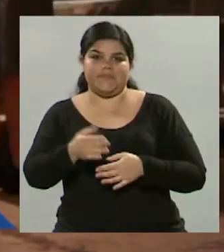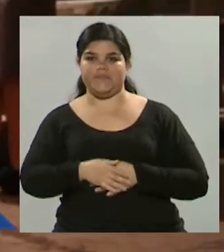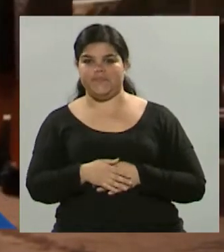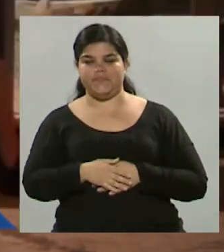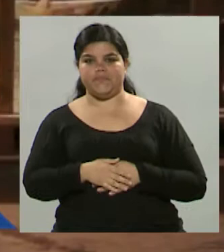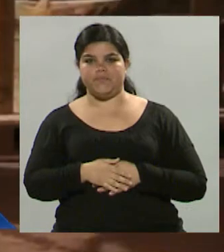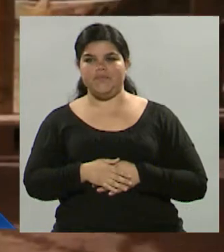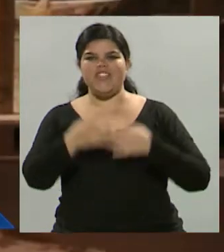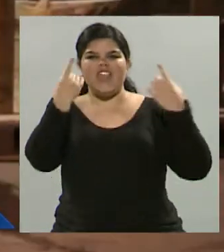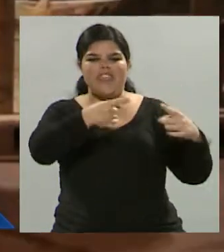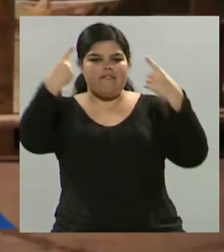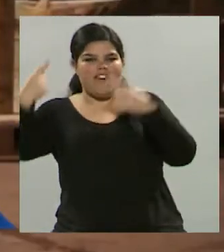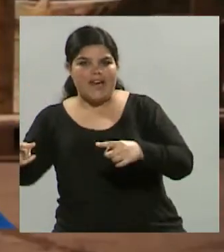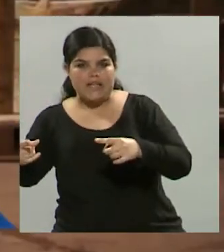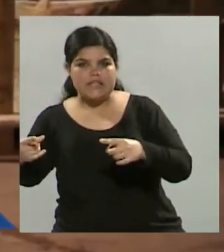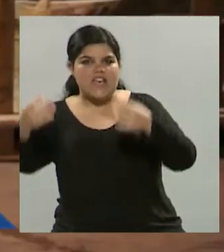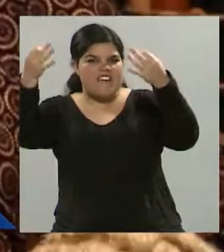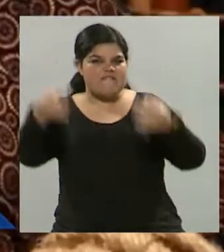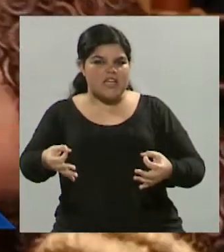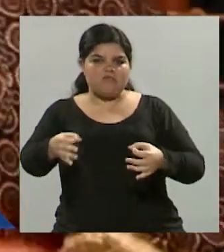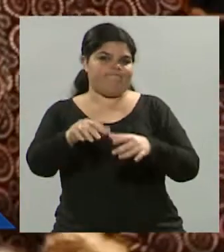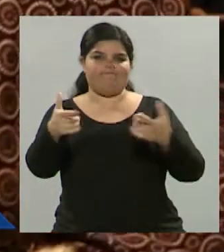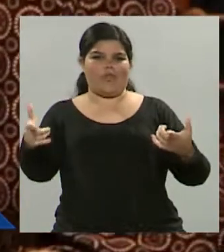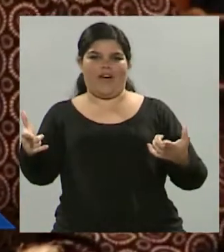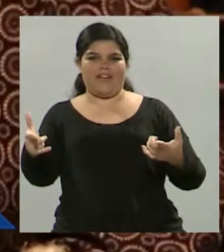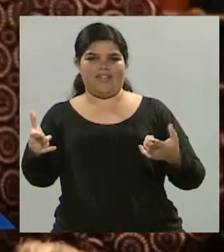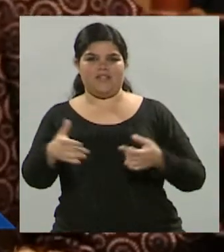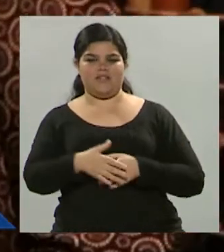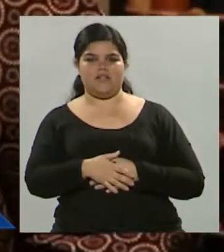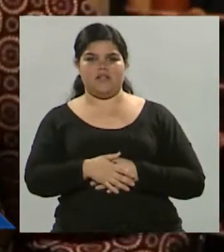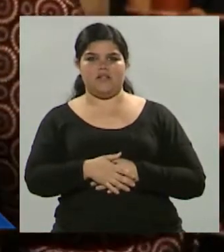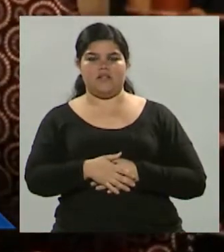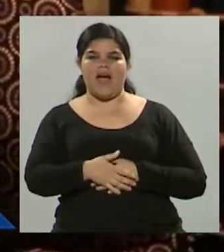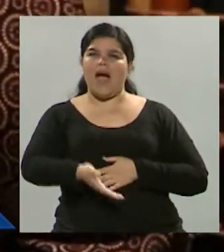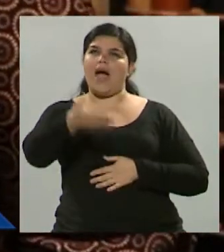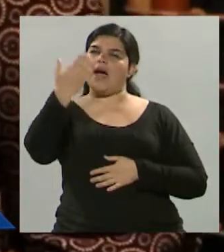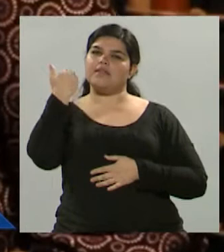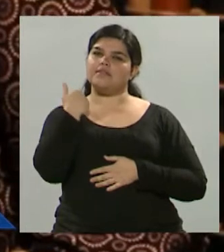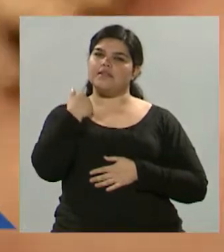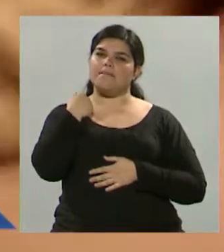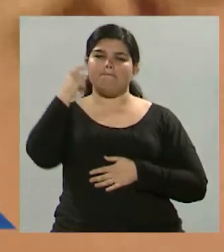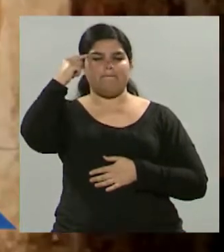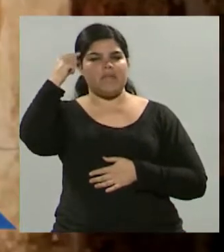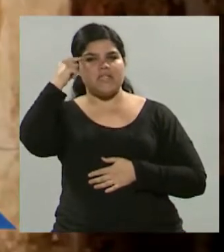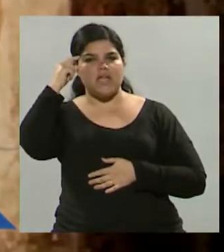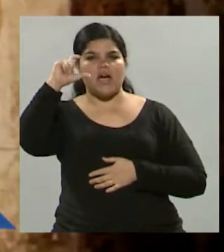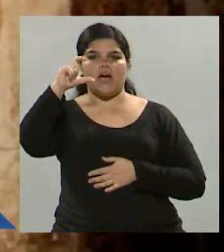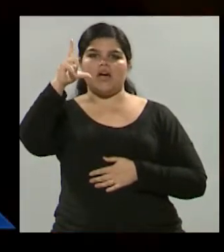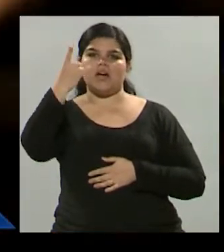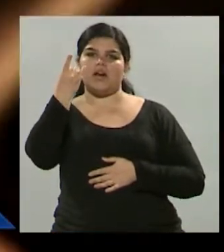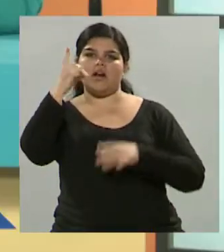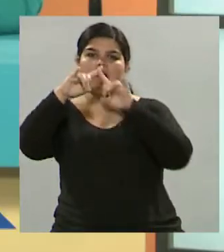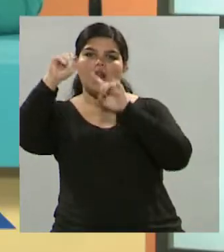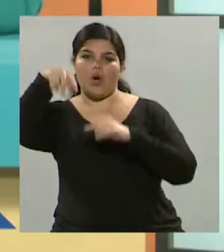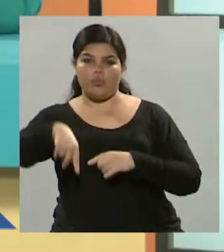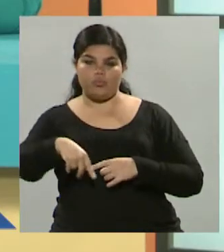realidad no es tal entre payaso y clown. Lo que pasa es que en un momento se empezó a trabajar más con el término clown, que sí viene como de una escuela